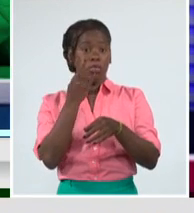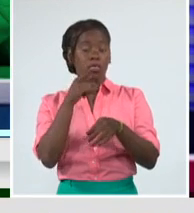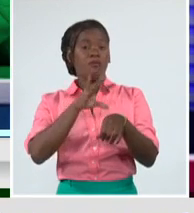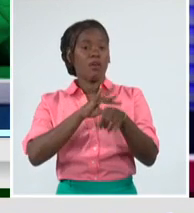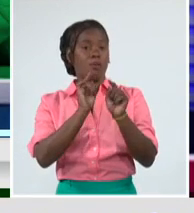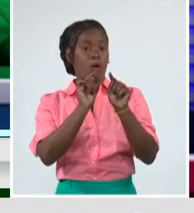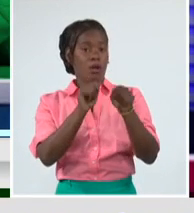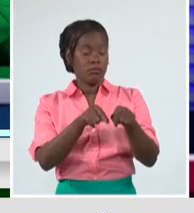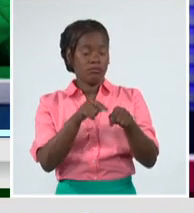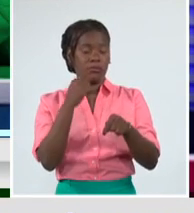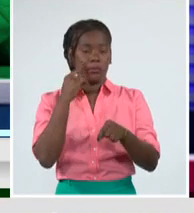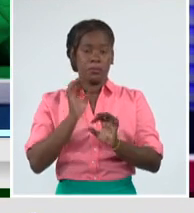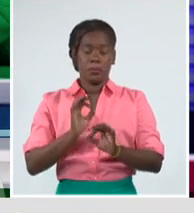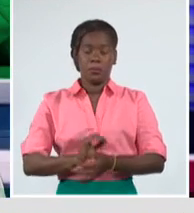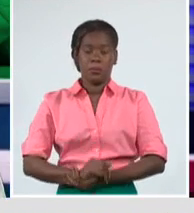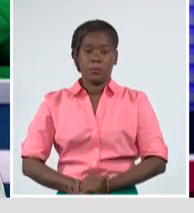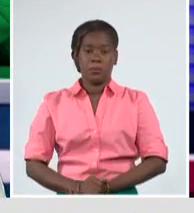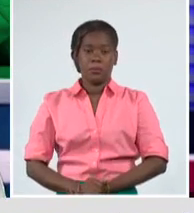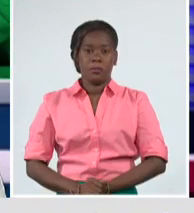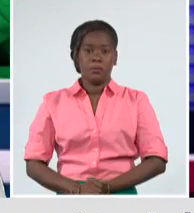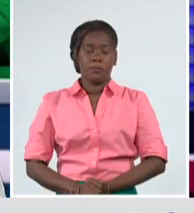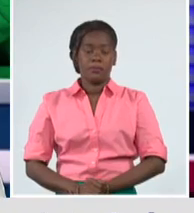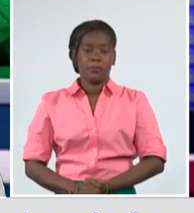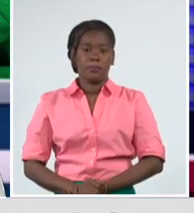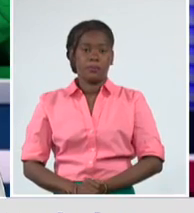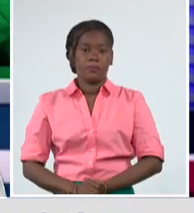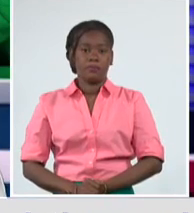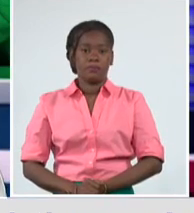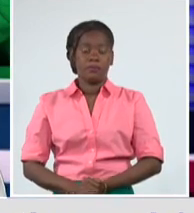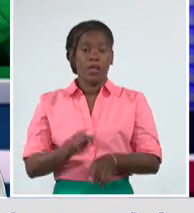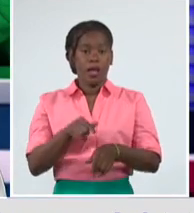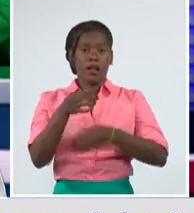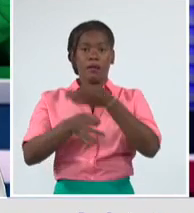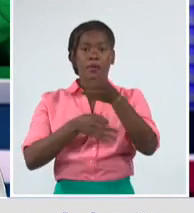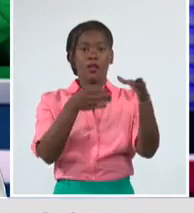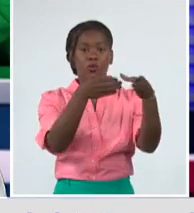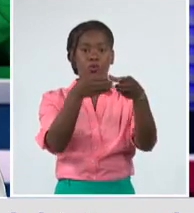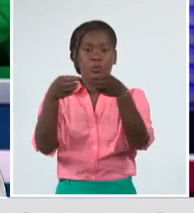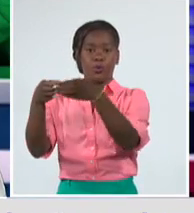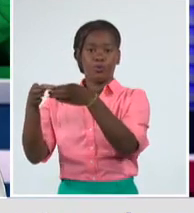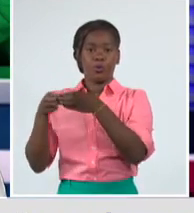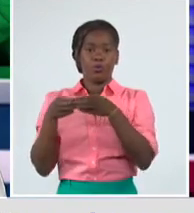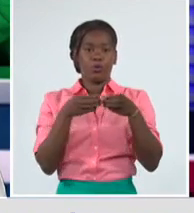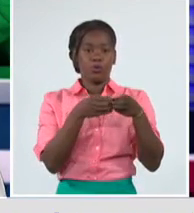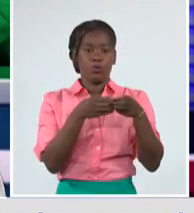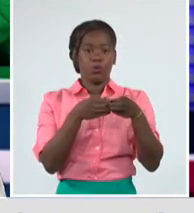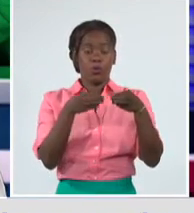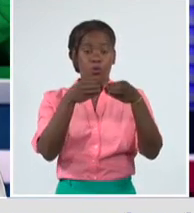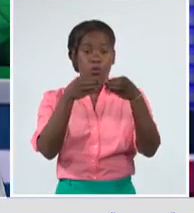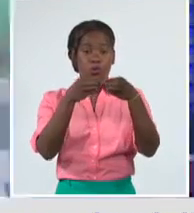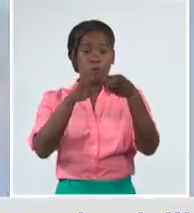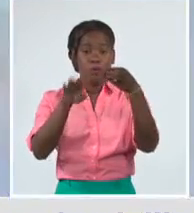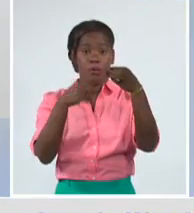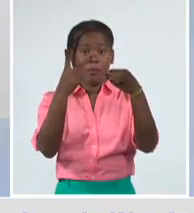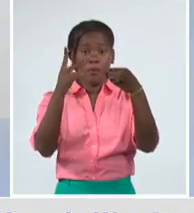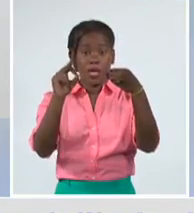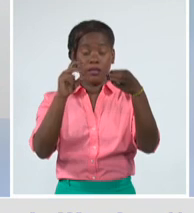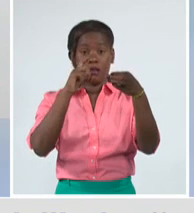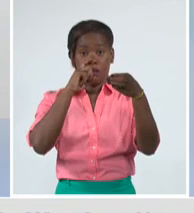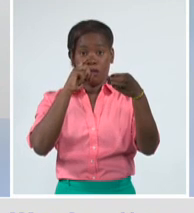positivos a la COVID. Por grupos de edades, Los menores de 20 años, y la